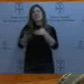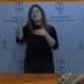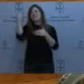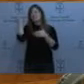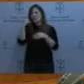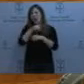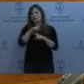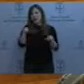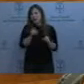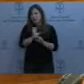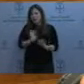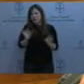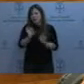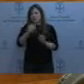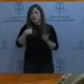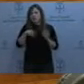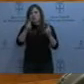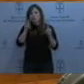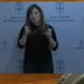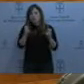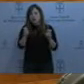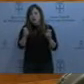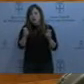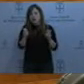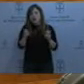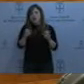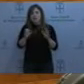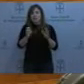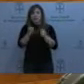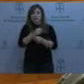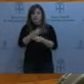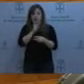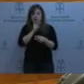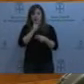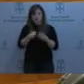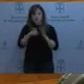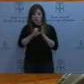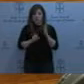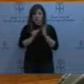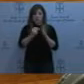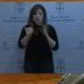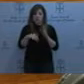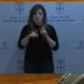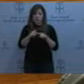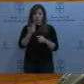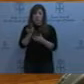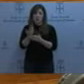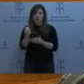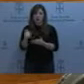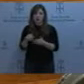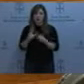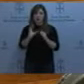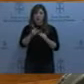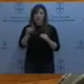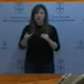hicieron. Por cierto, el asunto del régimen de la seguridad social que está contemplado en el Estatuto ya se pidió por parte de los nacionalistas